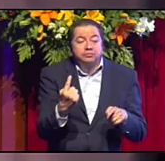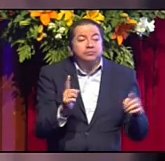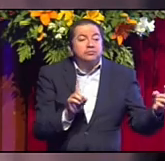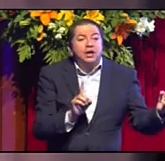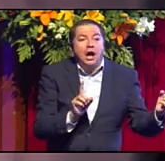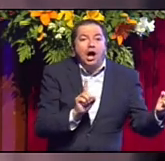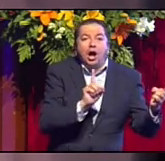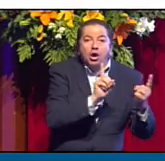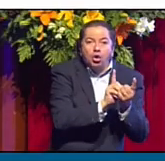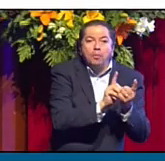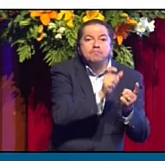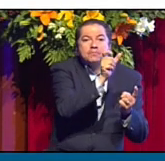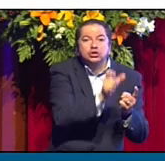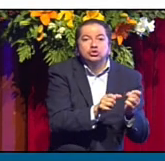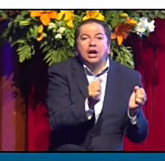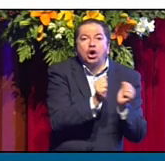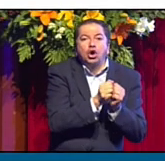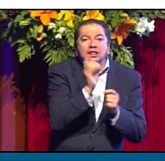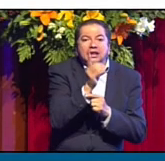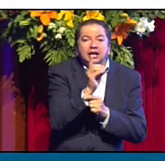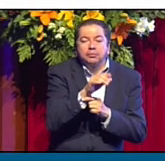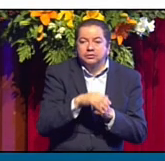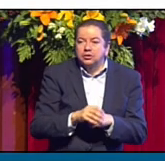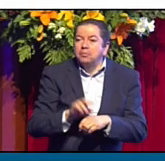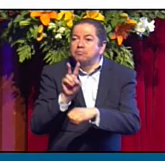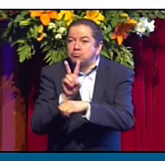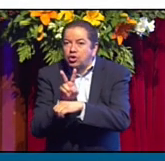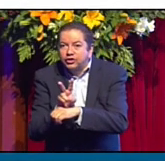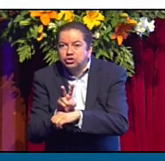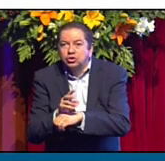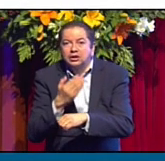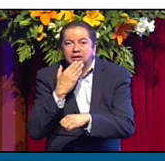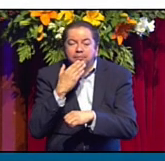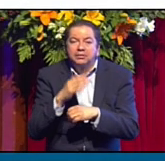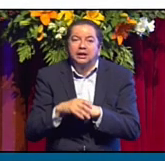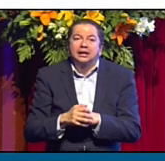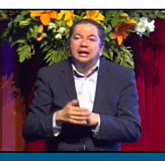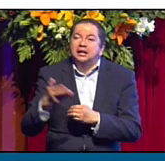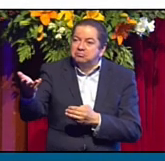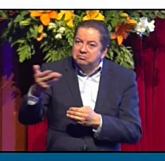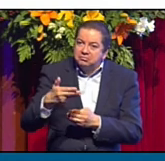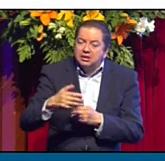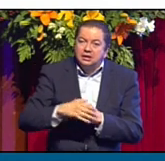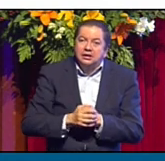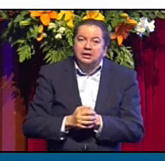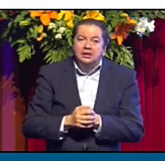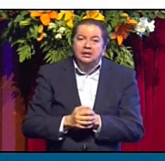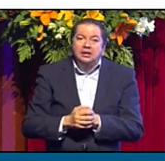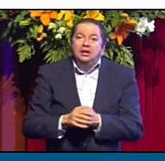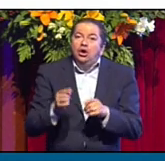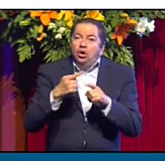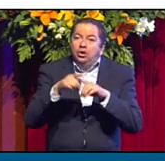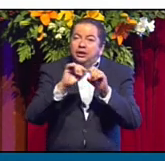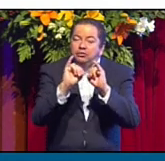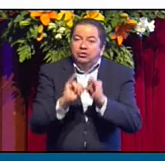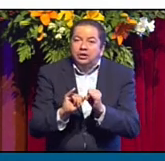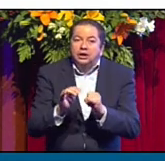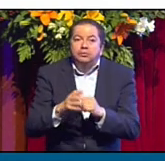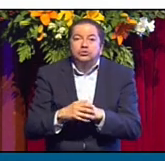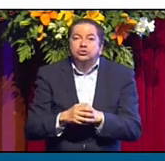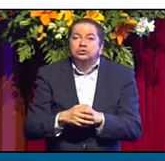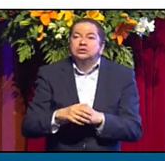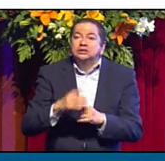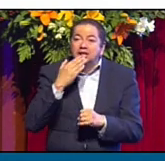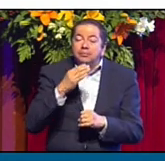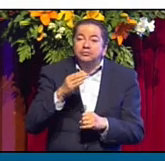aquellas personas en situación de discapacidad. Contratamos profesores. Bueno, en algún minuto también, bajo otra modalidad, contratamos